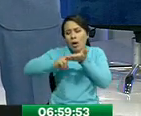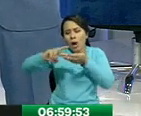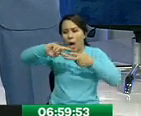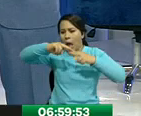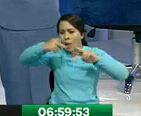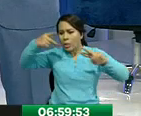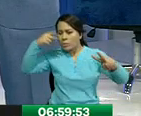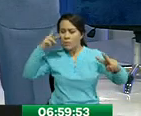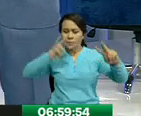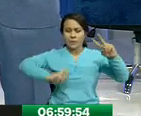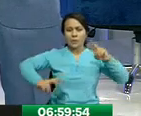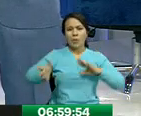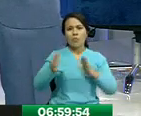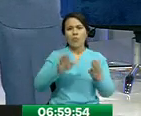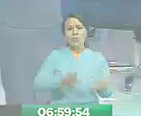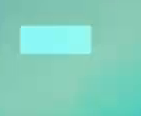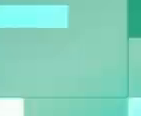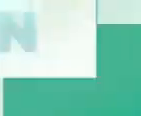violenta.